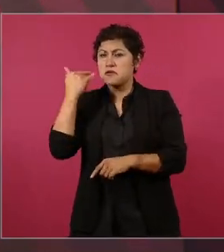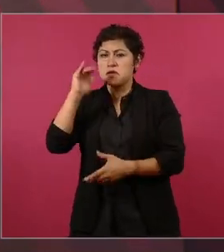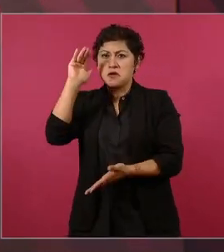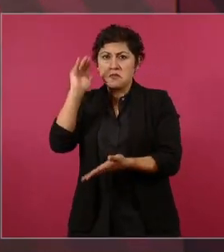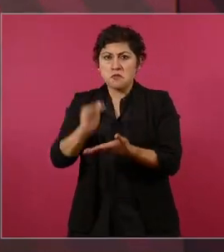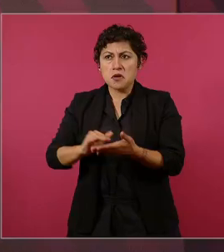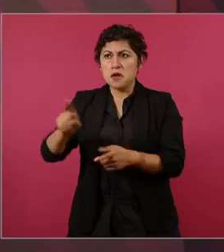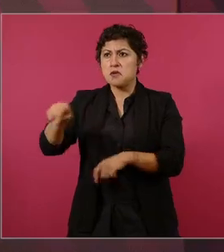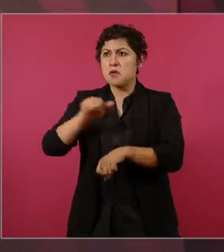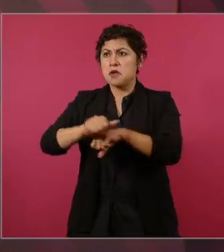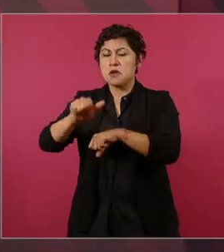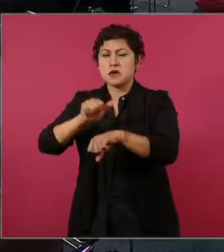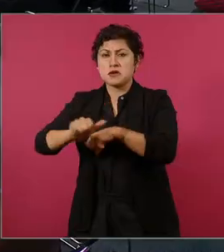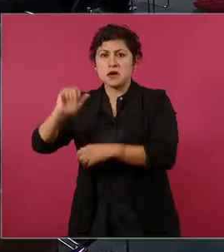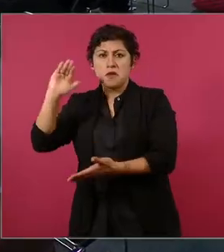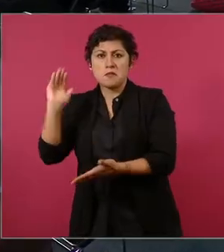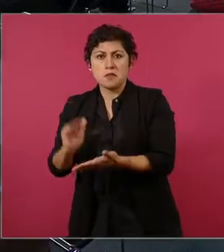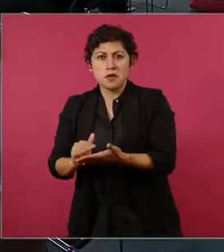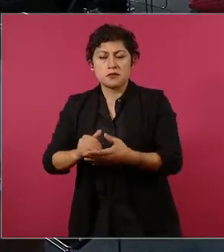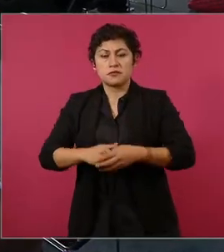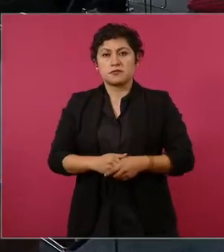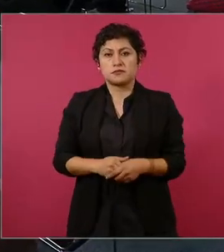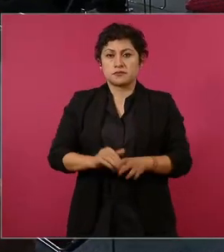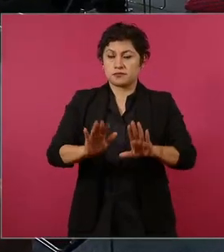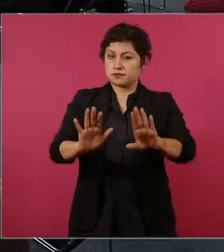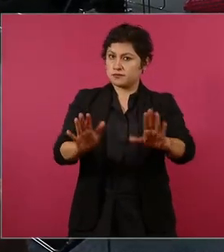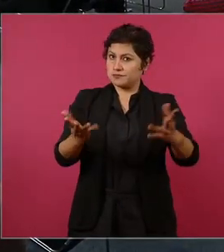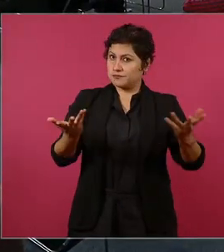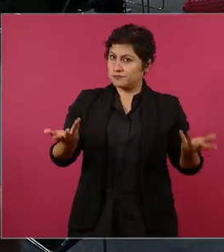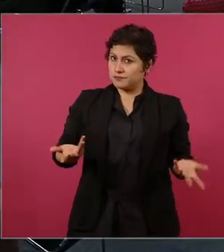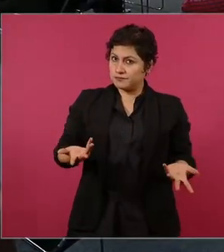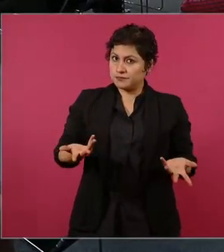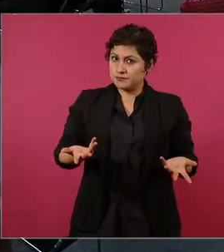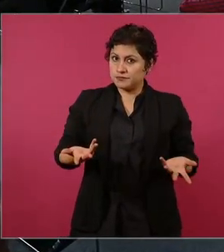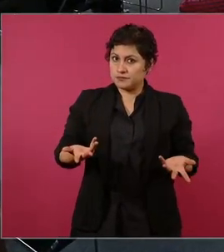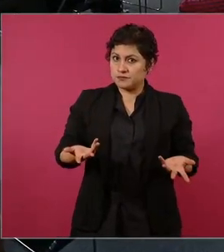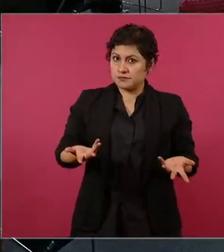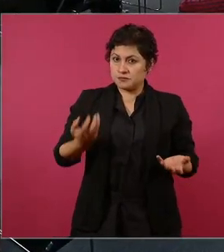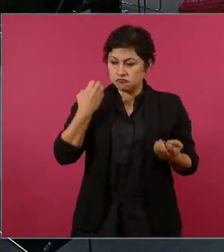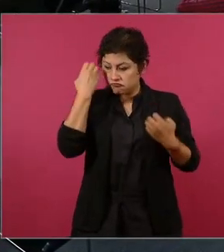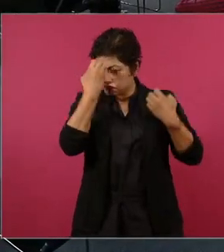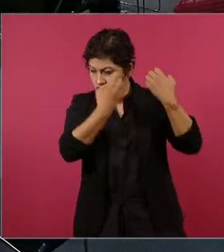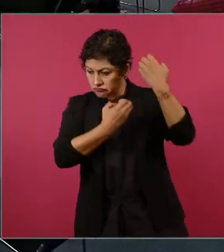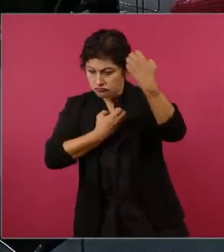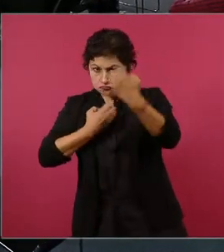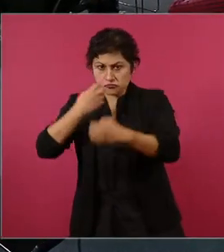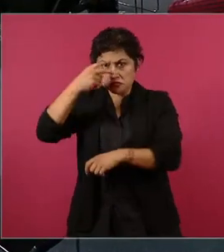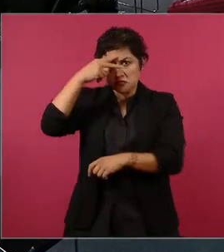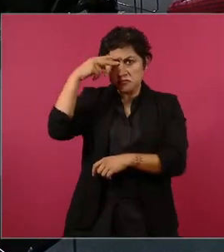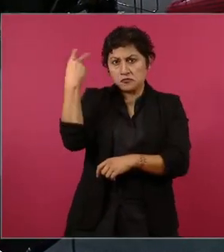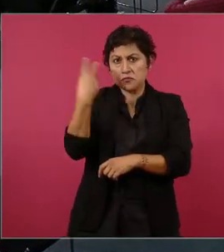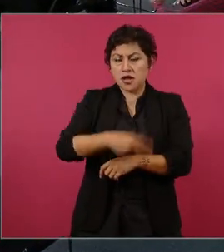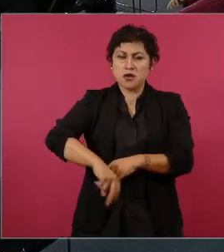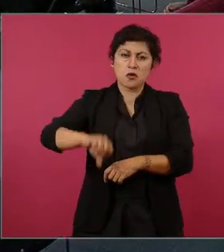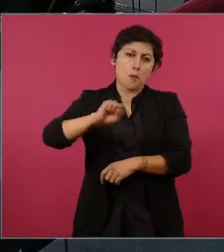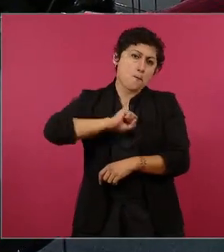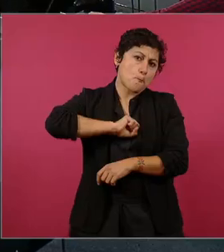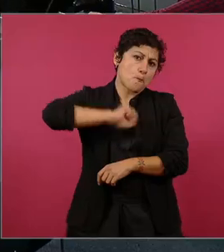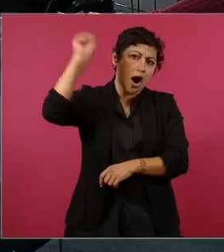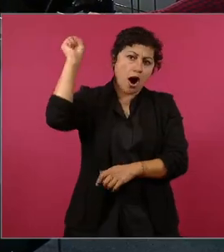Argentina, en cualquier parte? México era el que más pagaba en